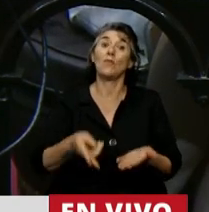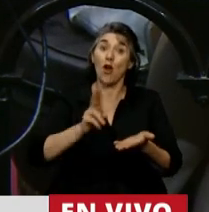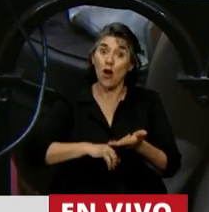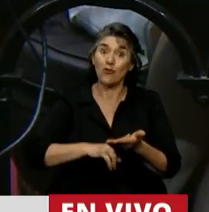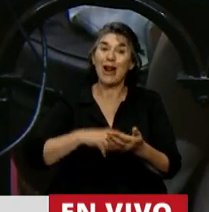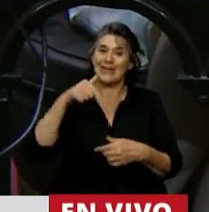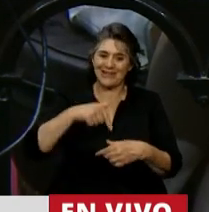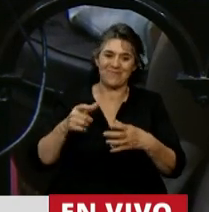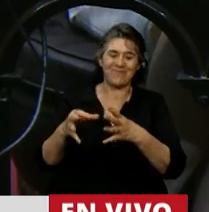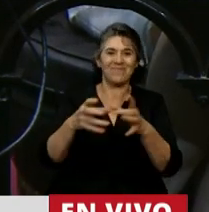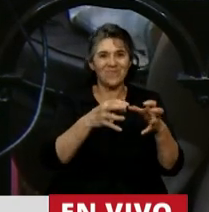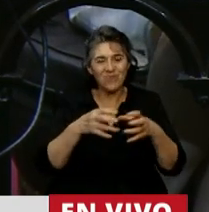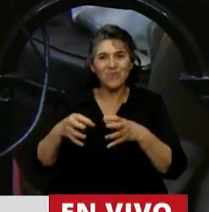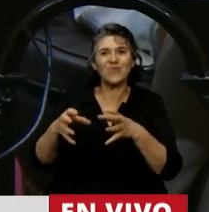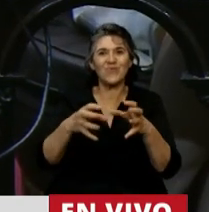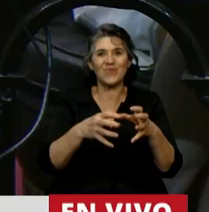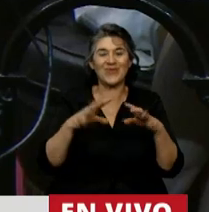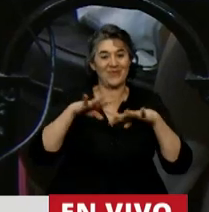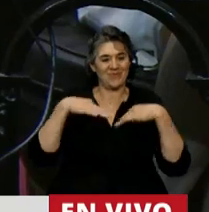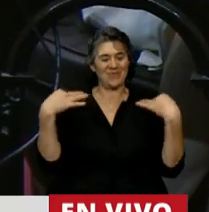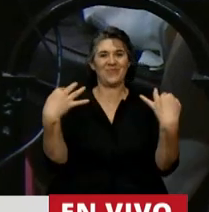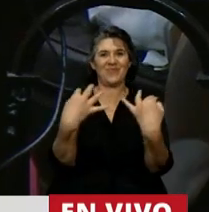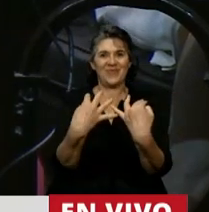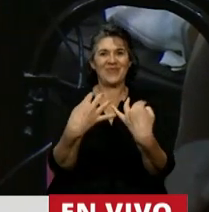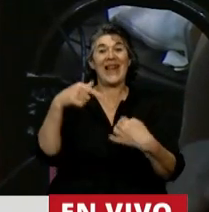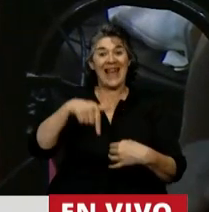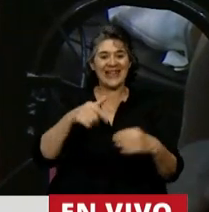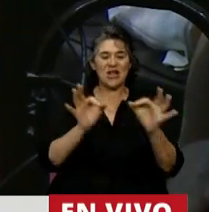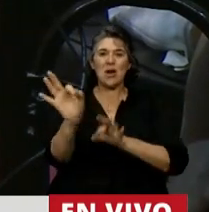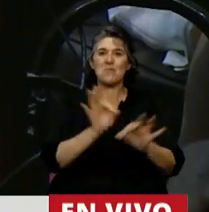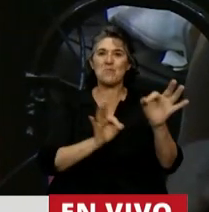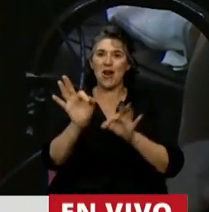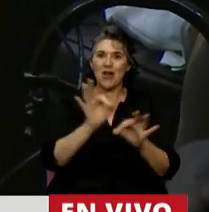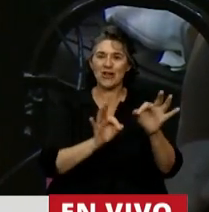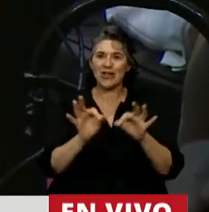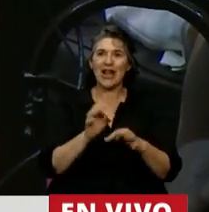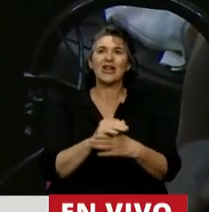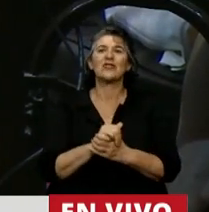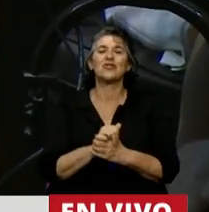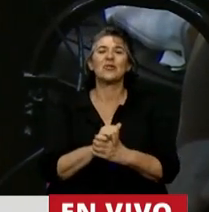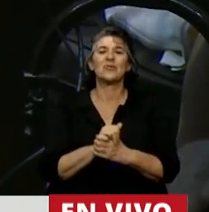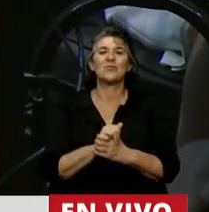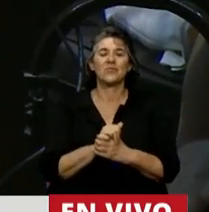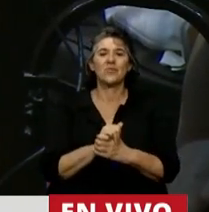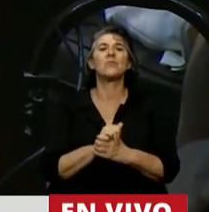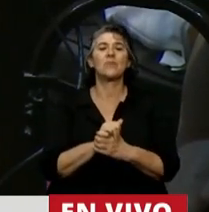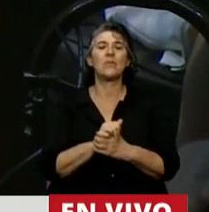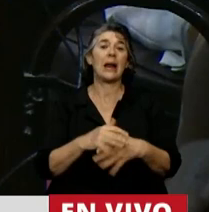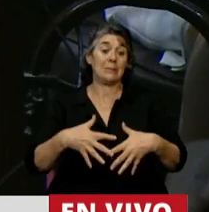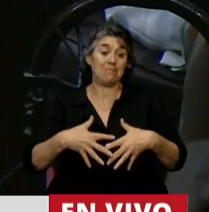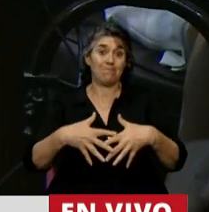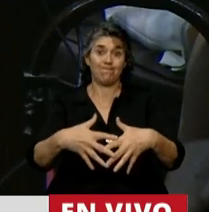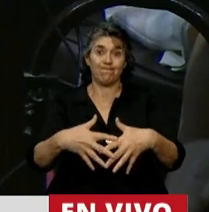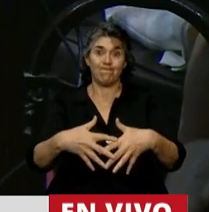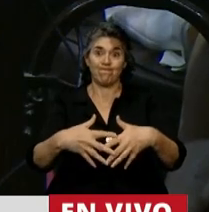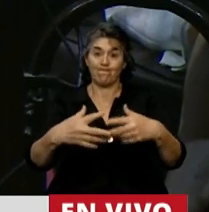este recinto este proyecto que establece el acceso para la interrupción voluntaria